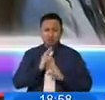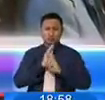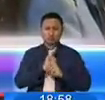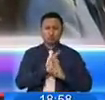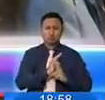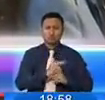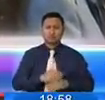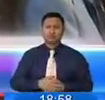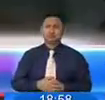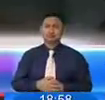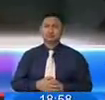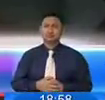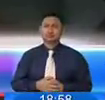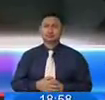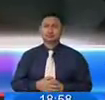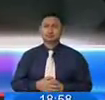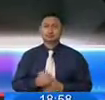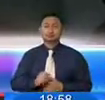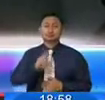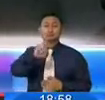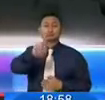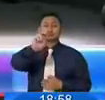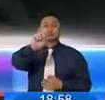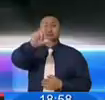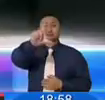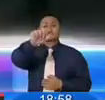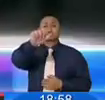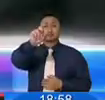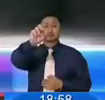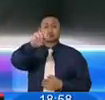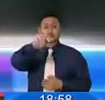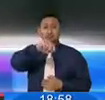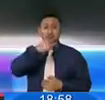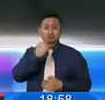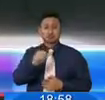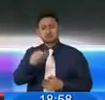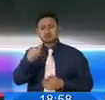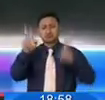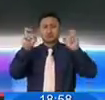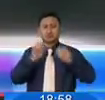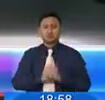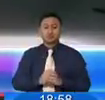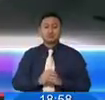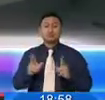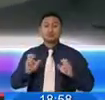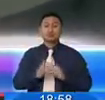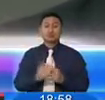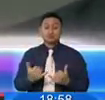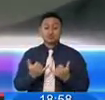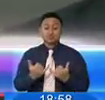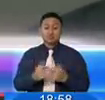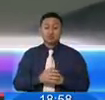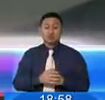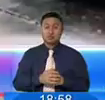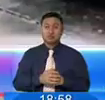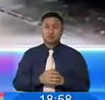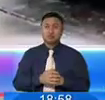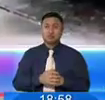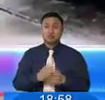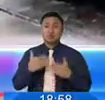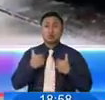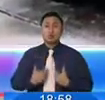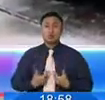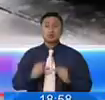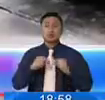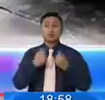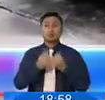anuncios del jefe de Estado. Además, Roldán se pronunció sobre otros temas coyunturales, refiriéndose a la situación en la que se encuentra la recuperación de los cuerpos